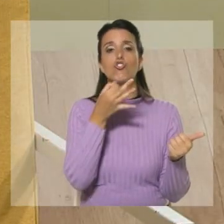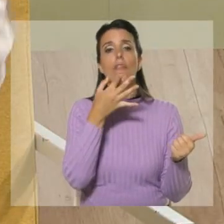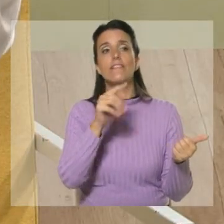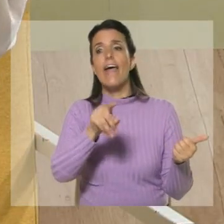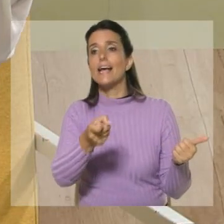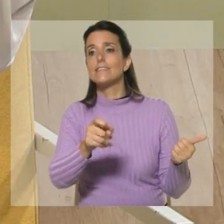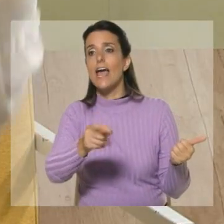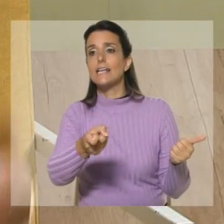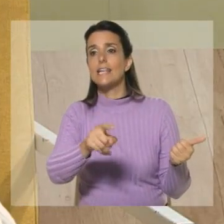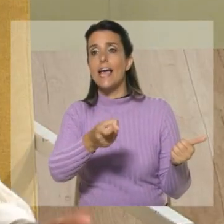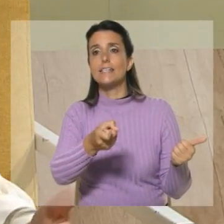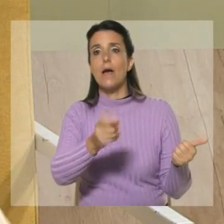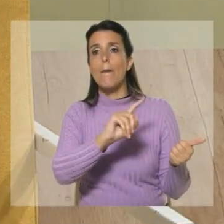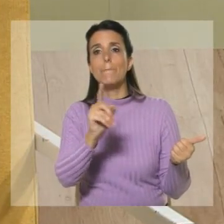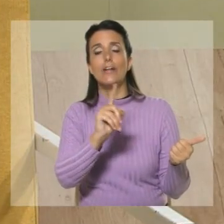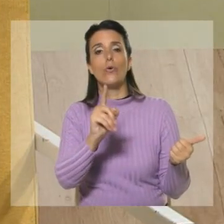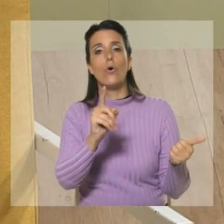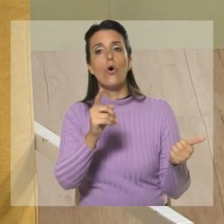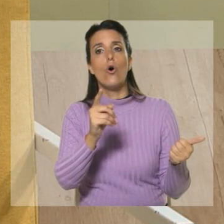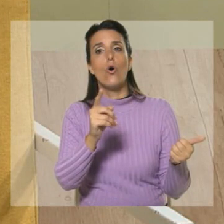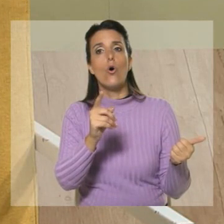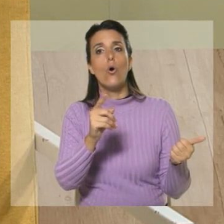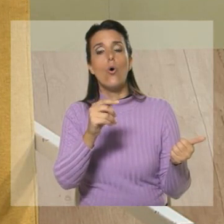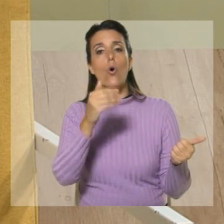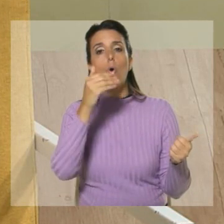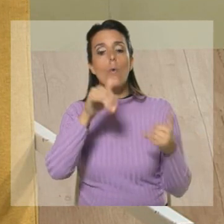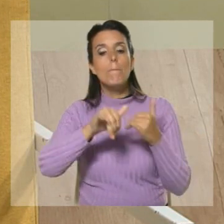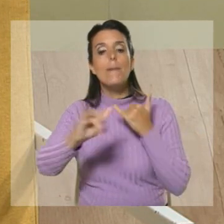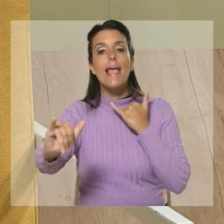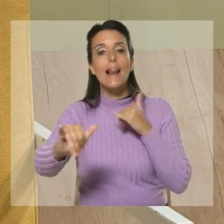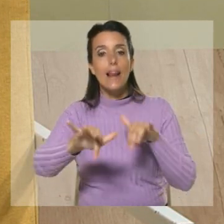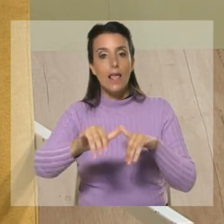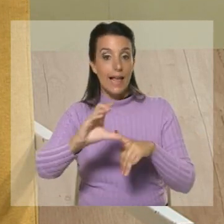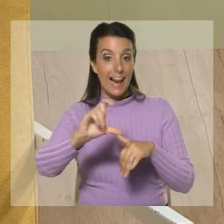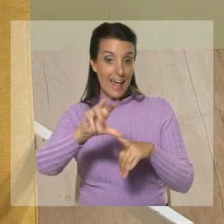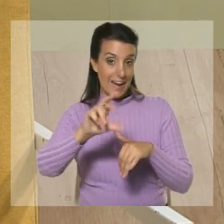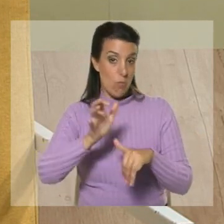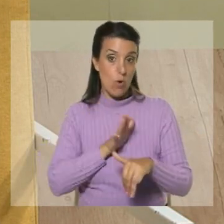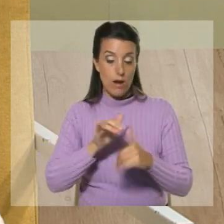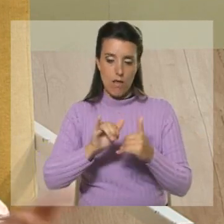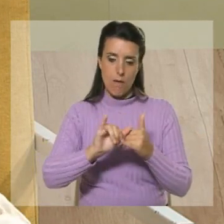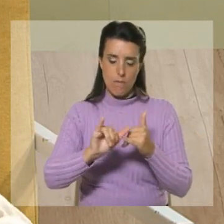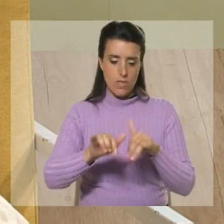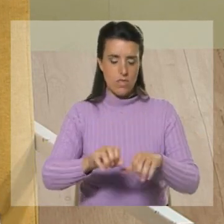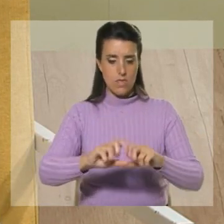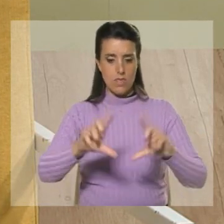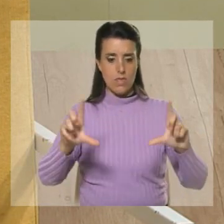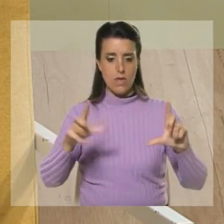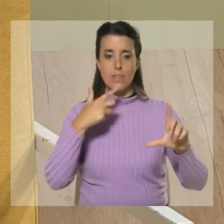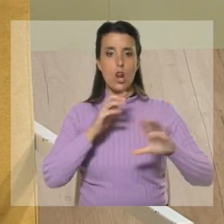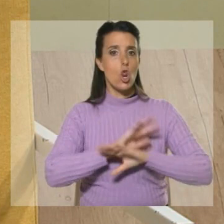obra arranca con un gran derrumbe, que es el último mail que Clara recibe, donde se le dice que no va